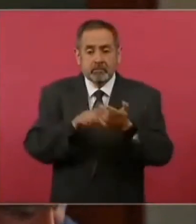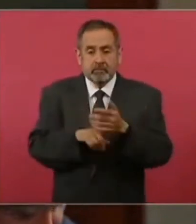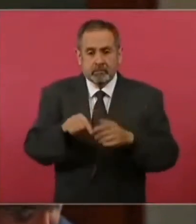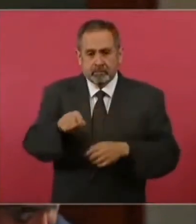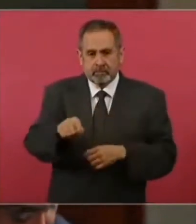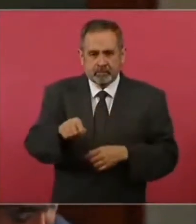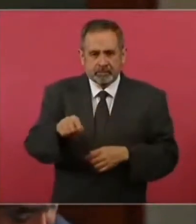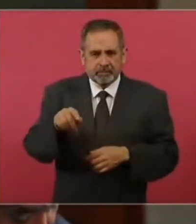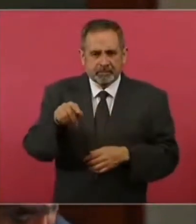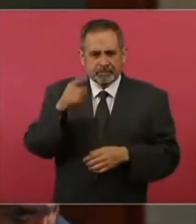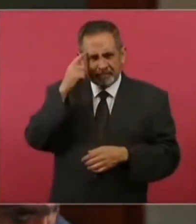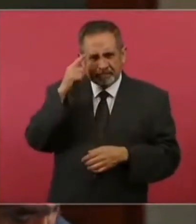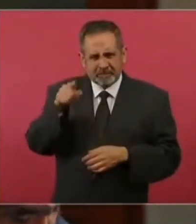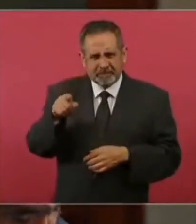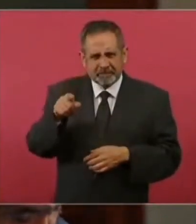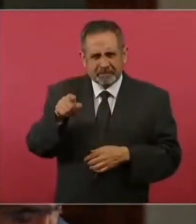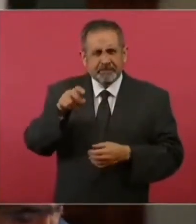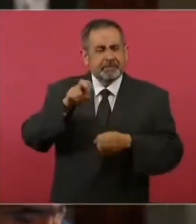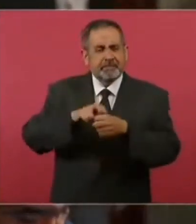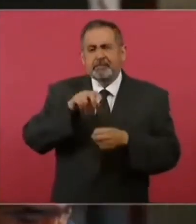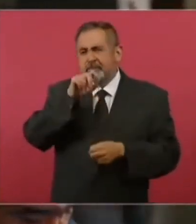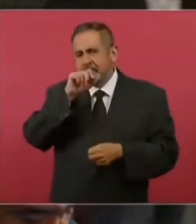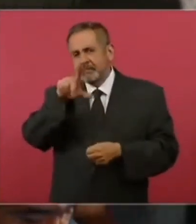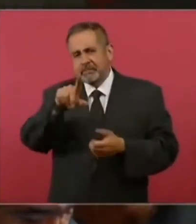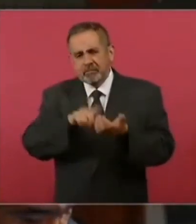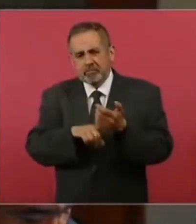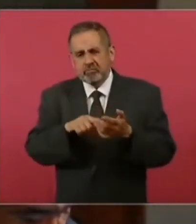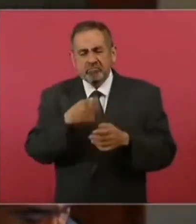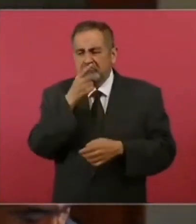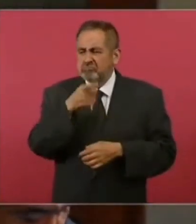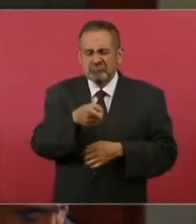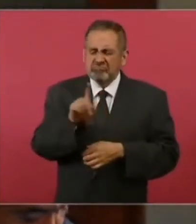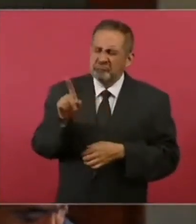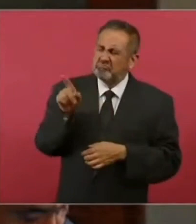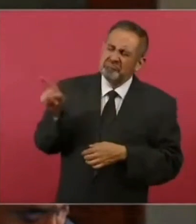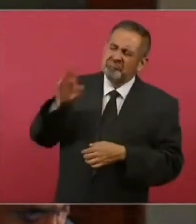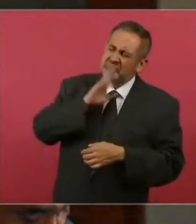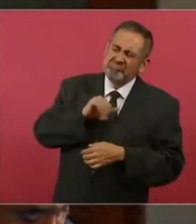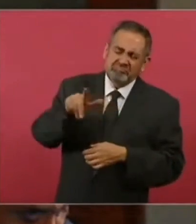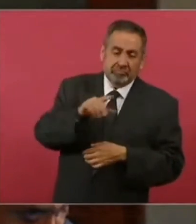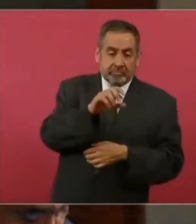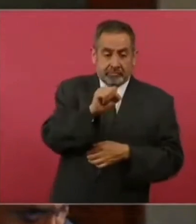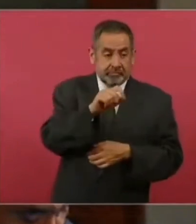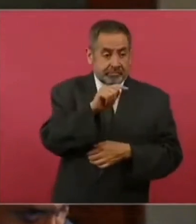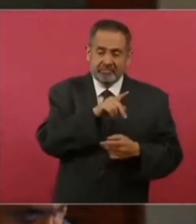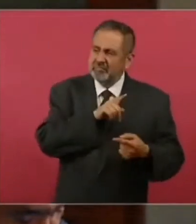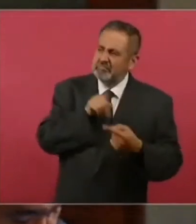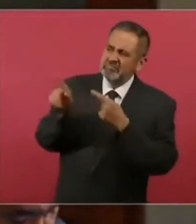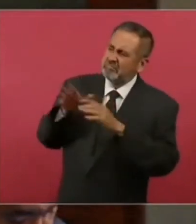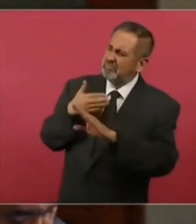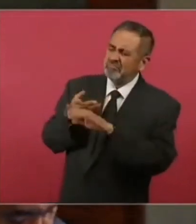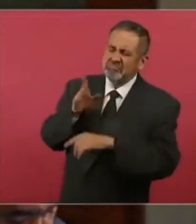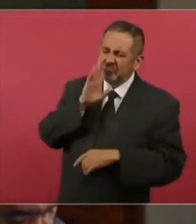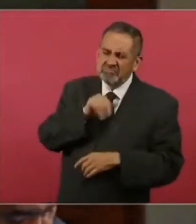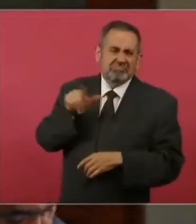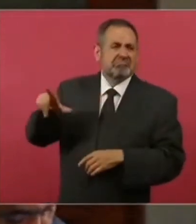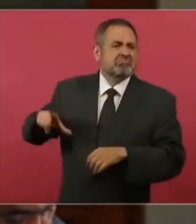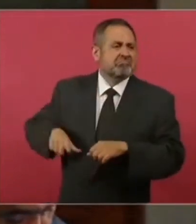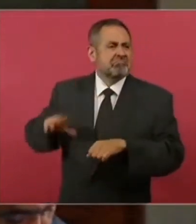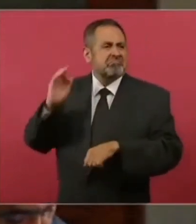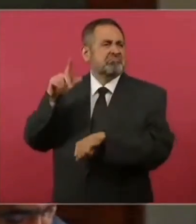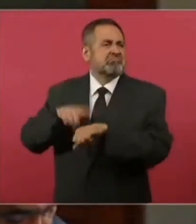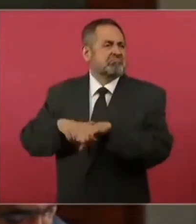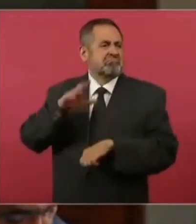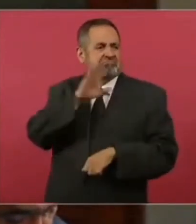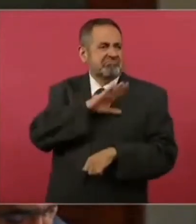creación del SAT ahí en Jalisco, que también están siendo utilizados pues para desprestigiar el trabajo del gobierno de